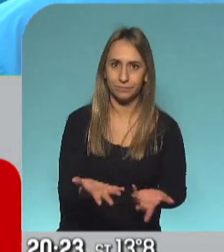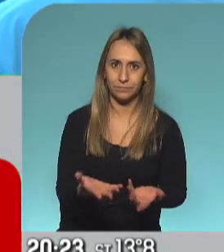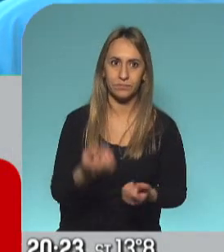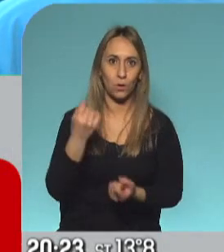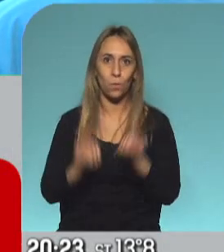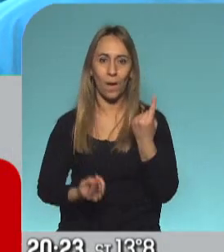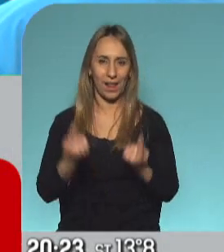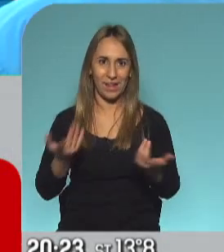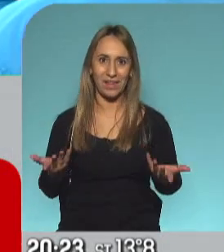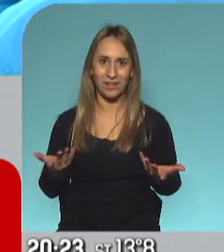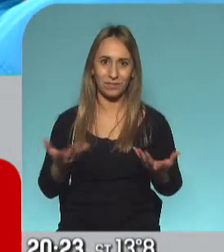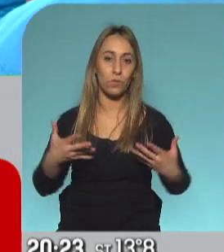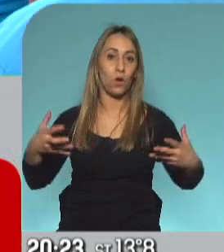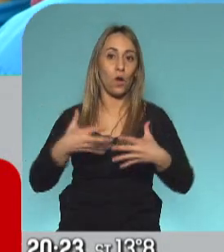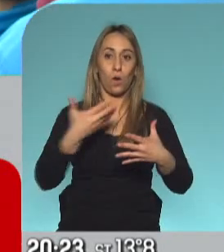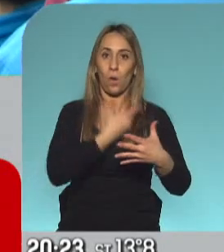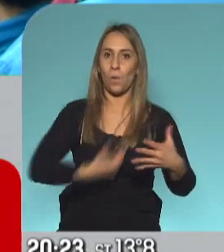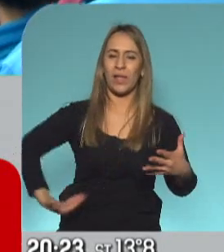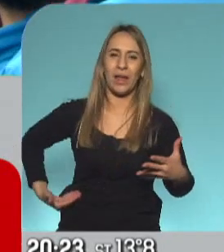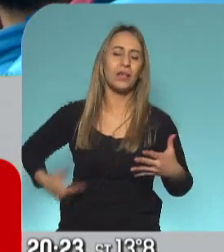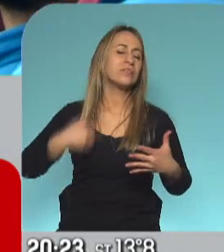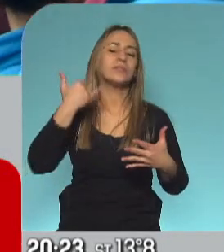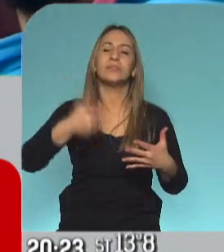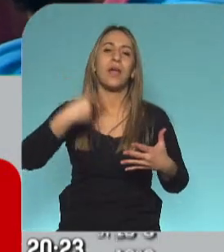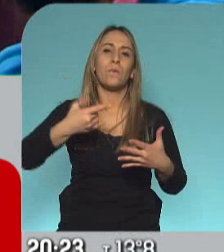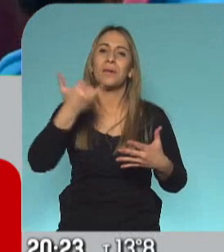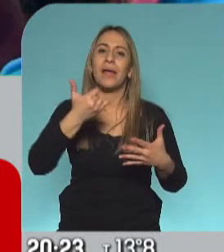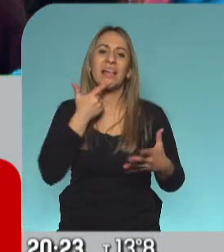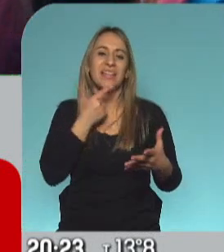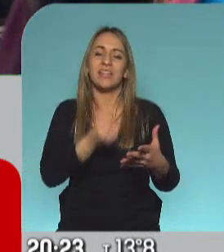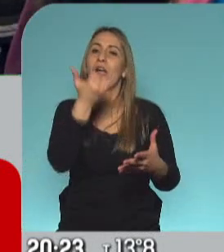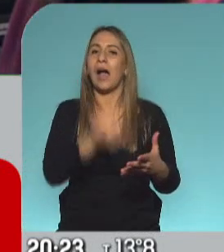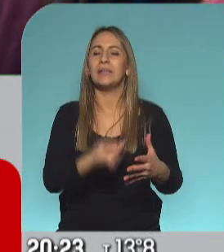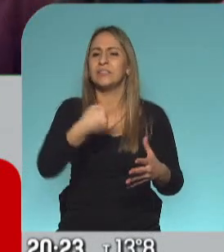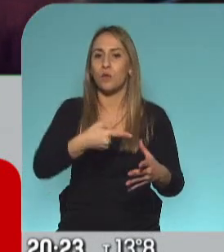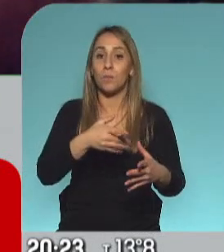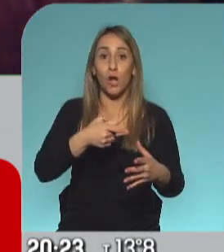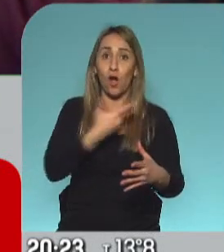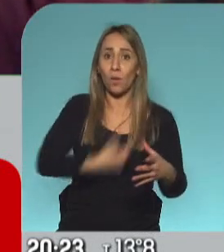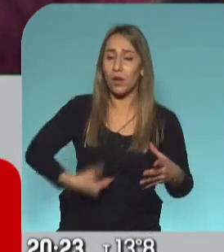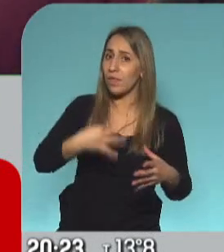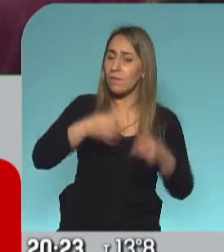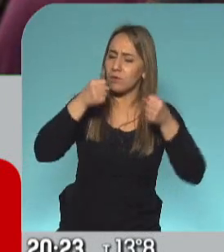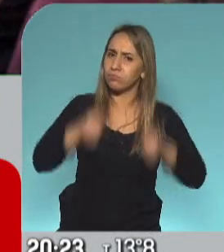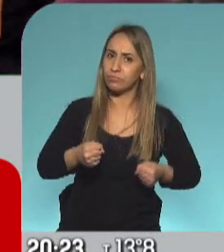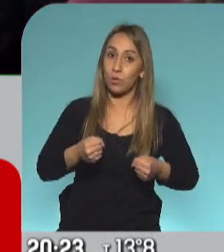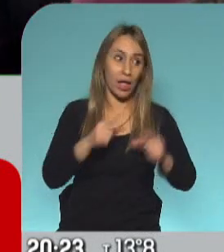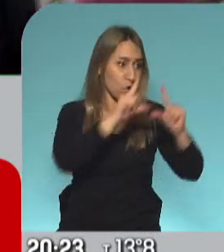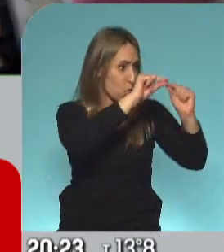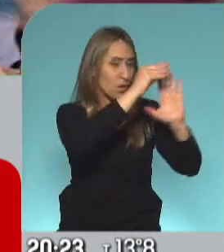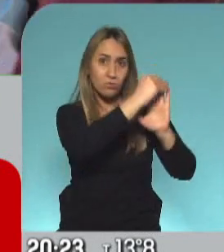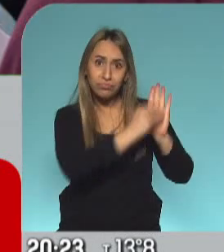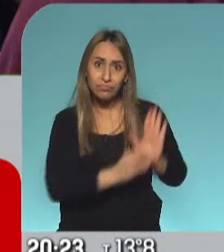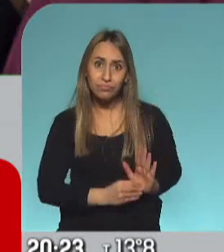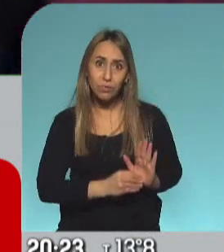moneda de una actuación de un gobierno siempre va a haber una crítica. Y acá tiene que seguir siendo firme, porque los números son firmes, porque el